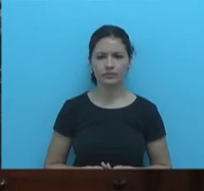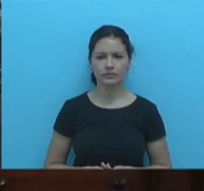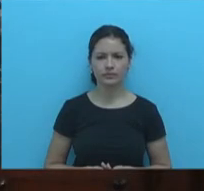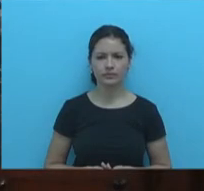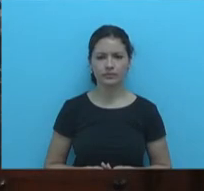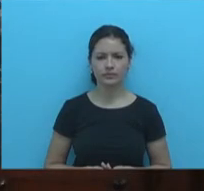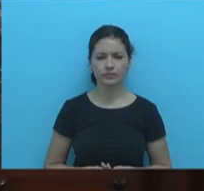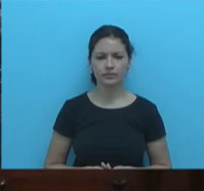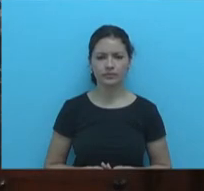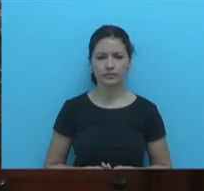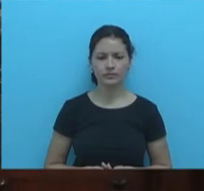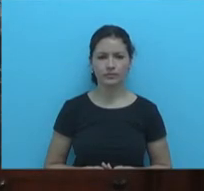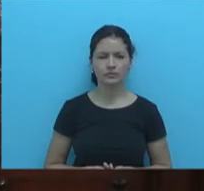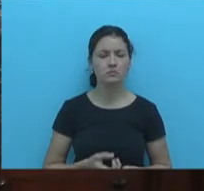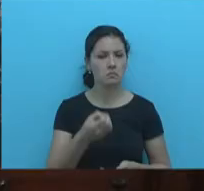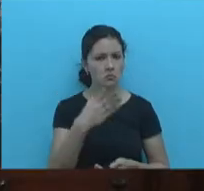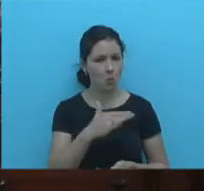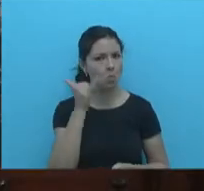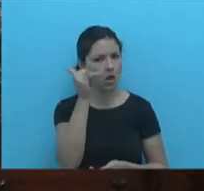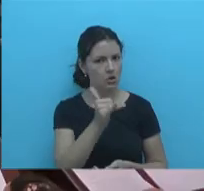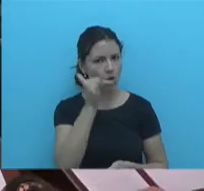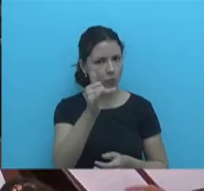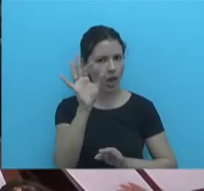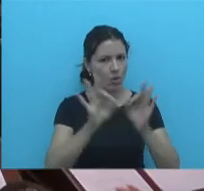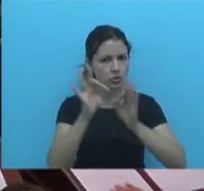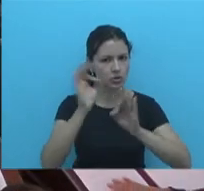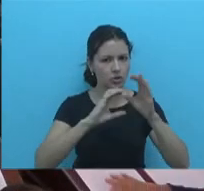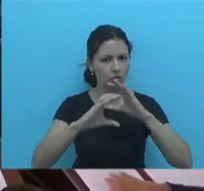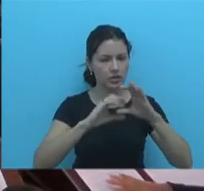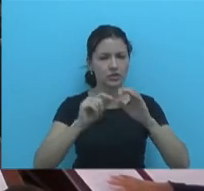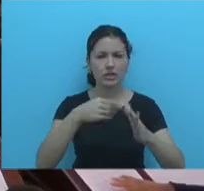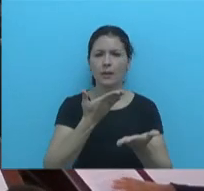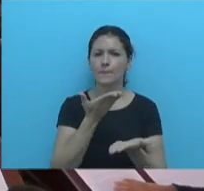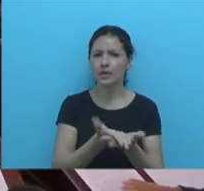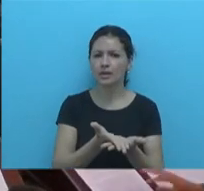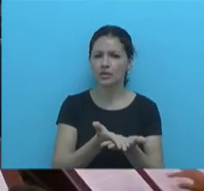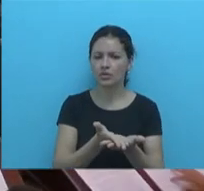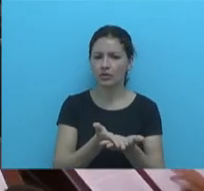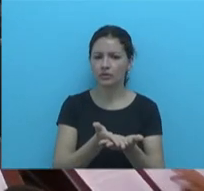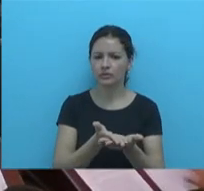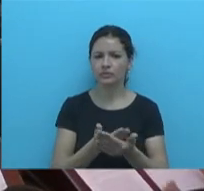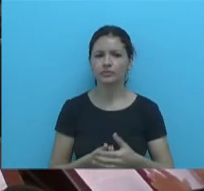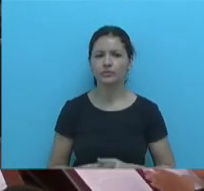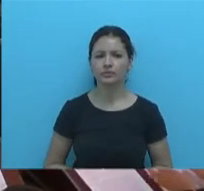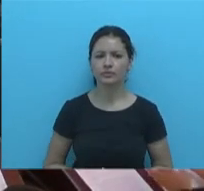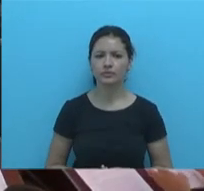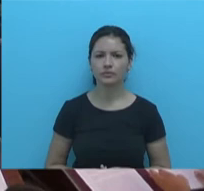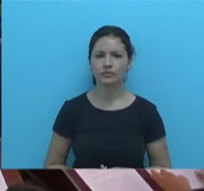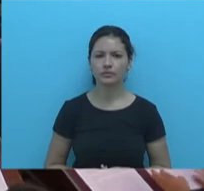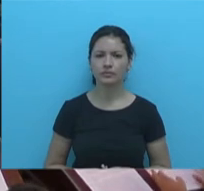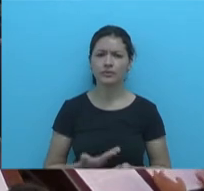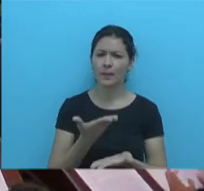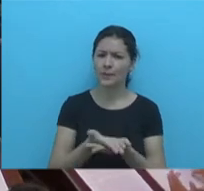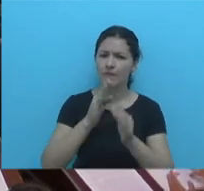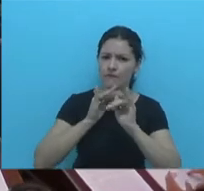desea la palabra, si bien estuvo muy bien fundamentado y es un proyecto de comunicación donde se le pide